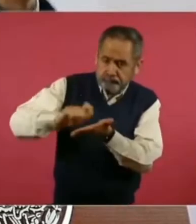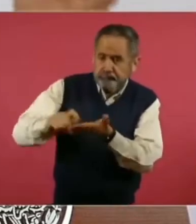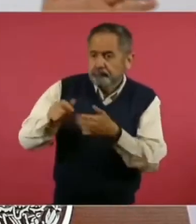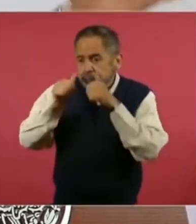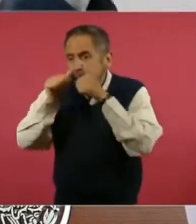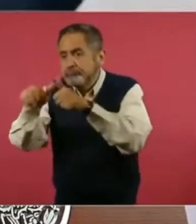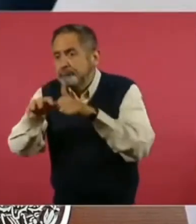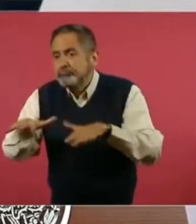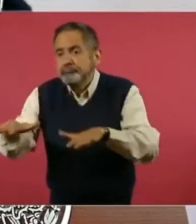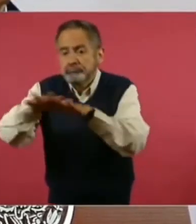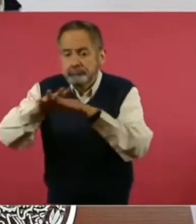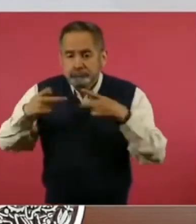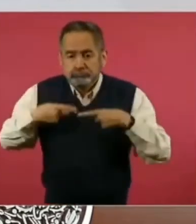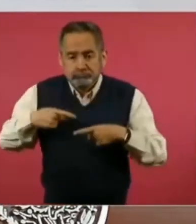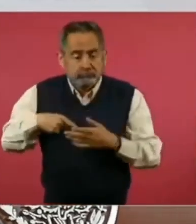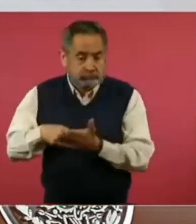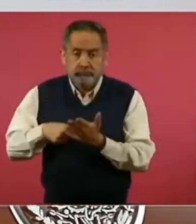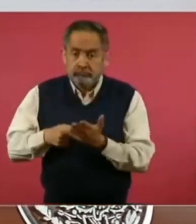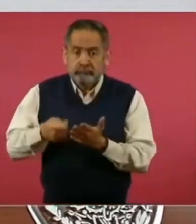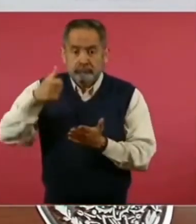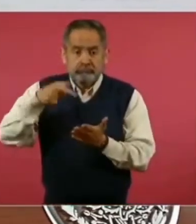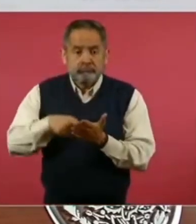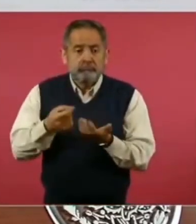Y en